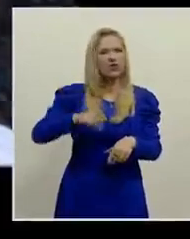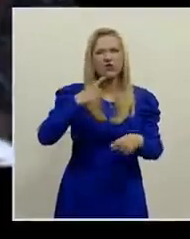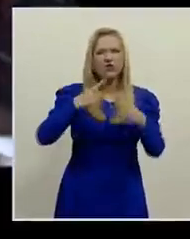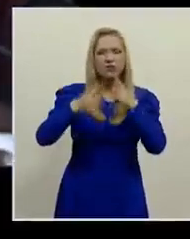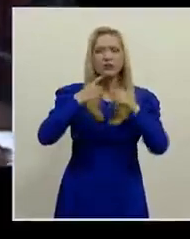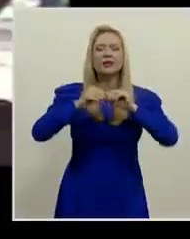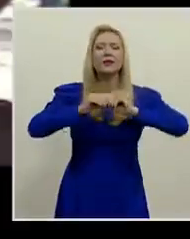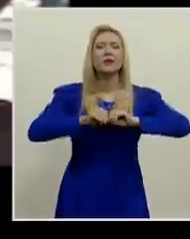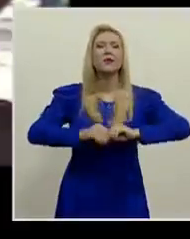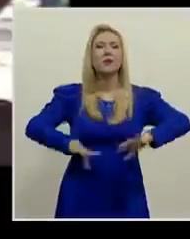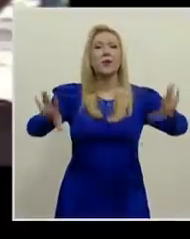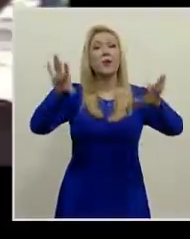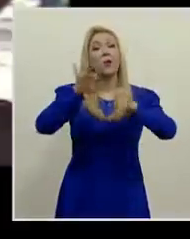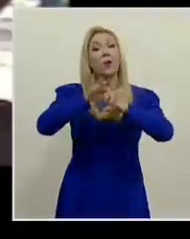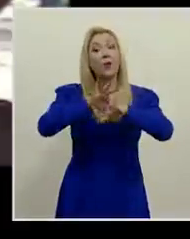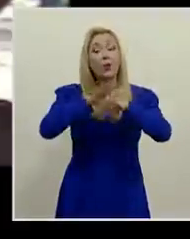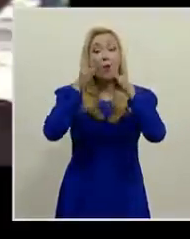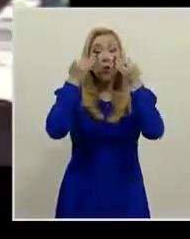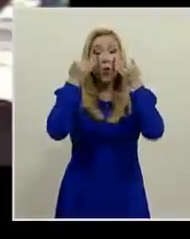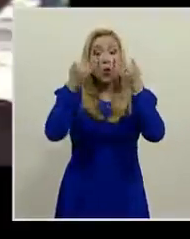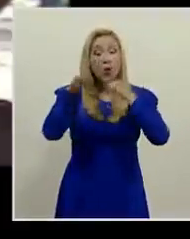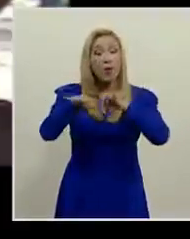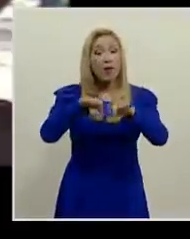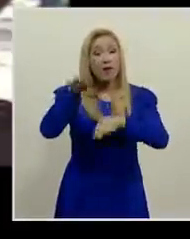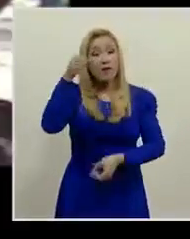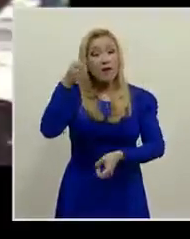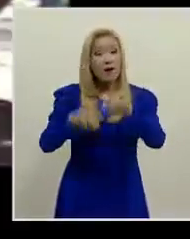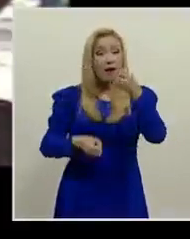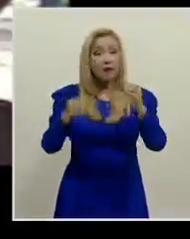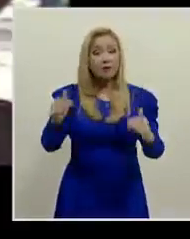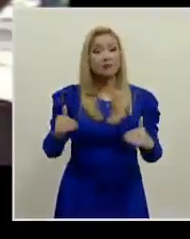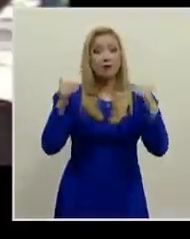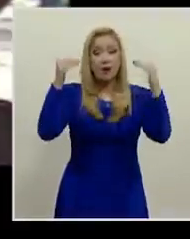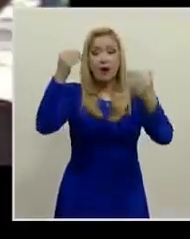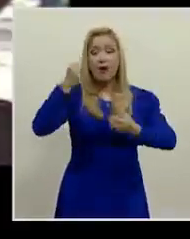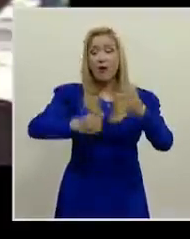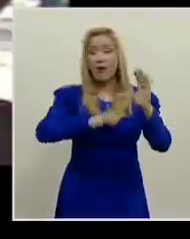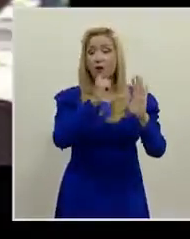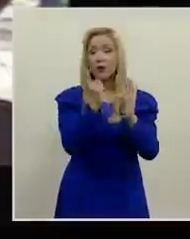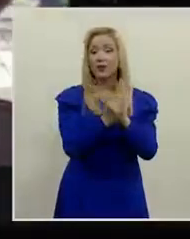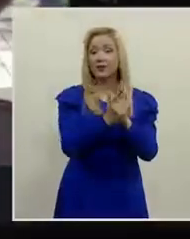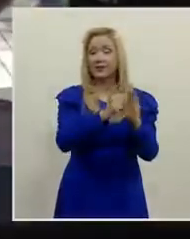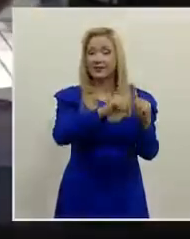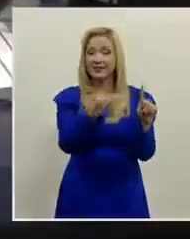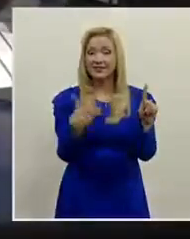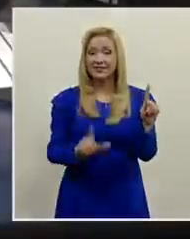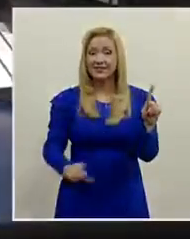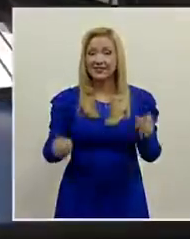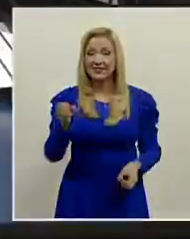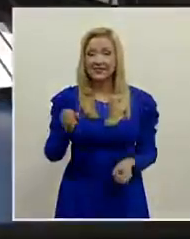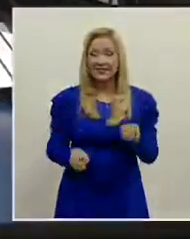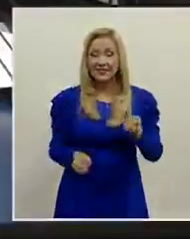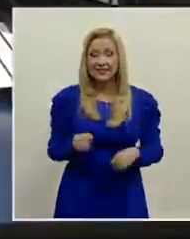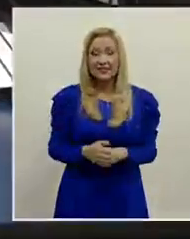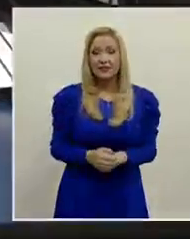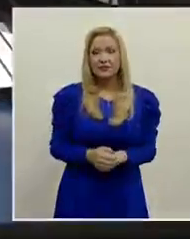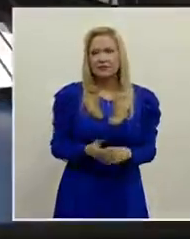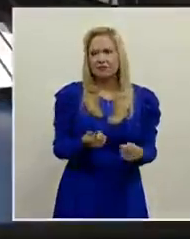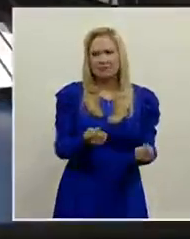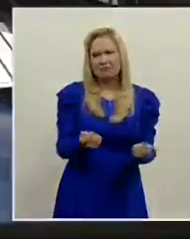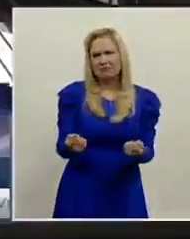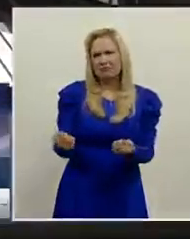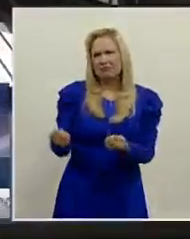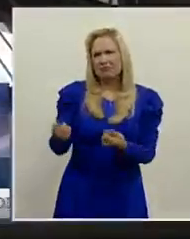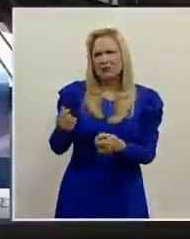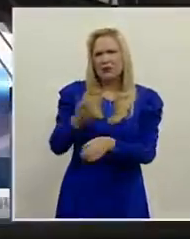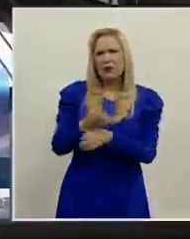vez las sesiones de un tribunal constitucional, la Suprema Corte de Justicia de la Nación. Teníamos muy poco equipo, de hecho